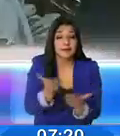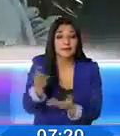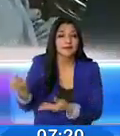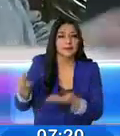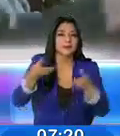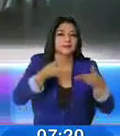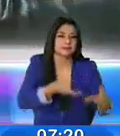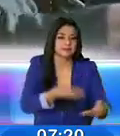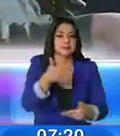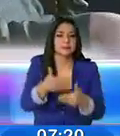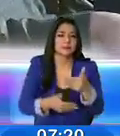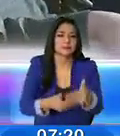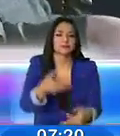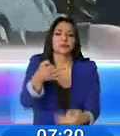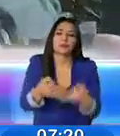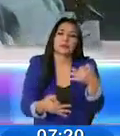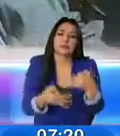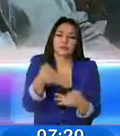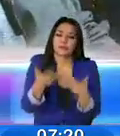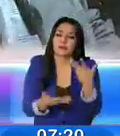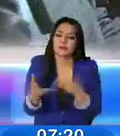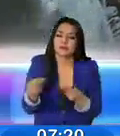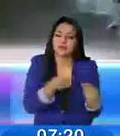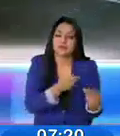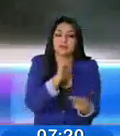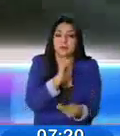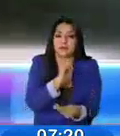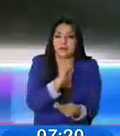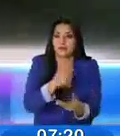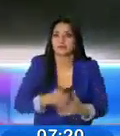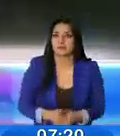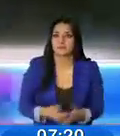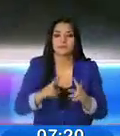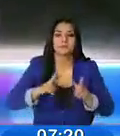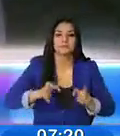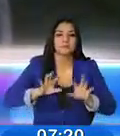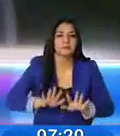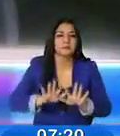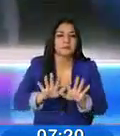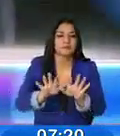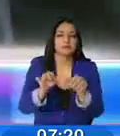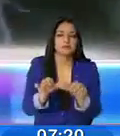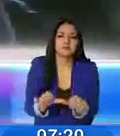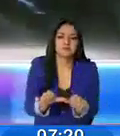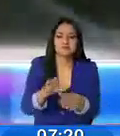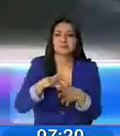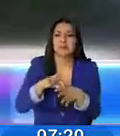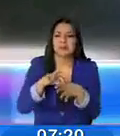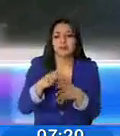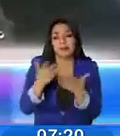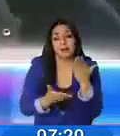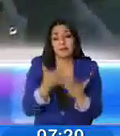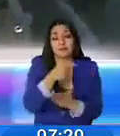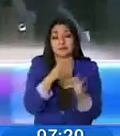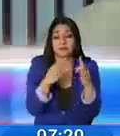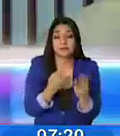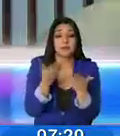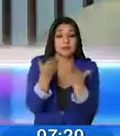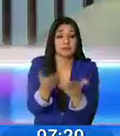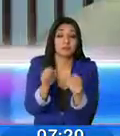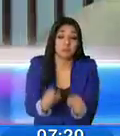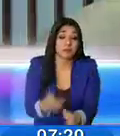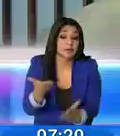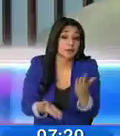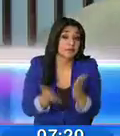que se encuentra en procesos judiciales que no fue entregada porque aún están en investigaciones pendientes a la cual pueden acceder las familias. Lo